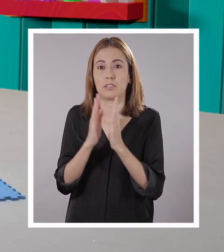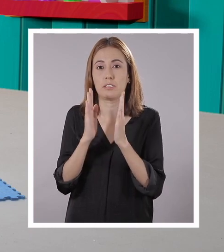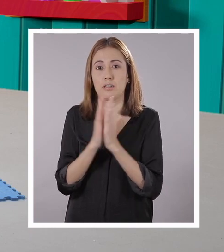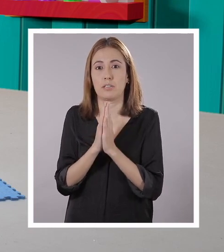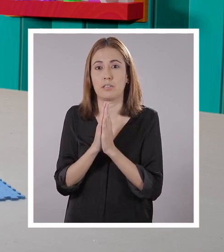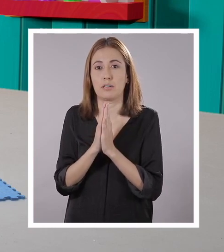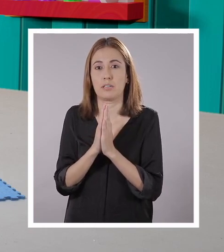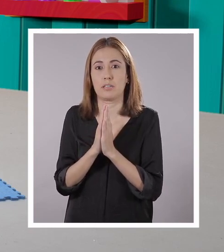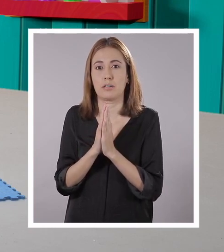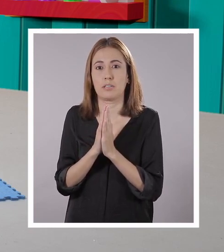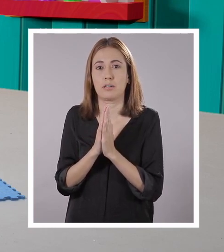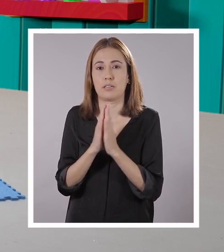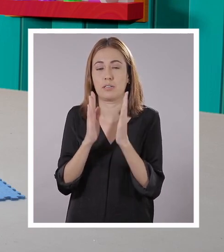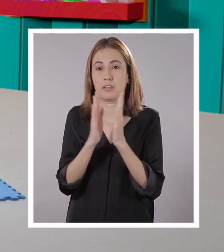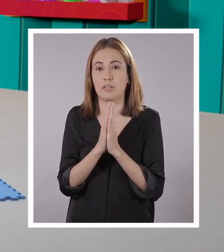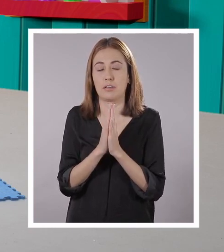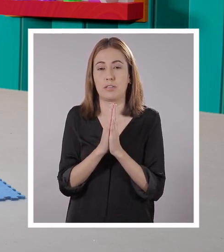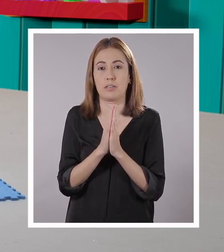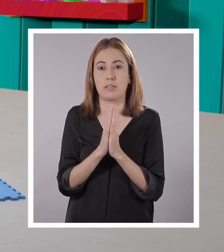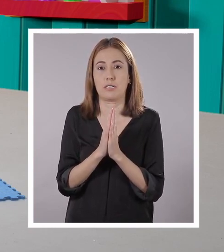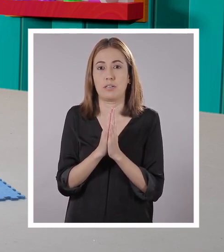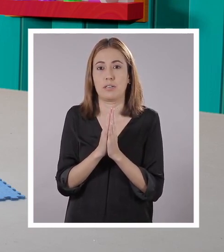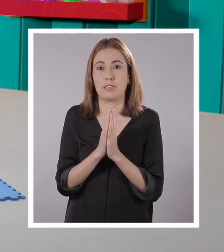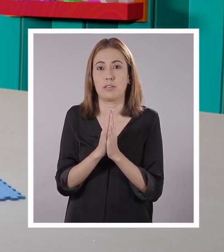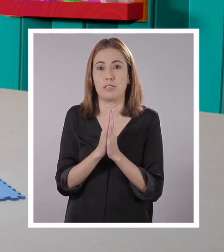salto, salta, giro.